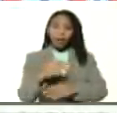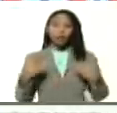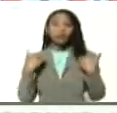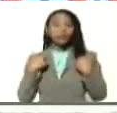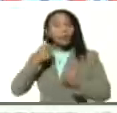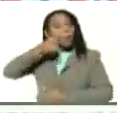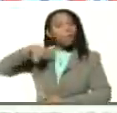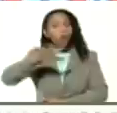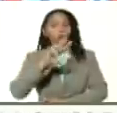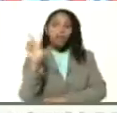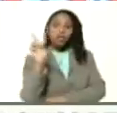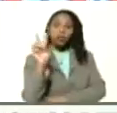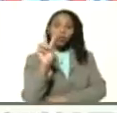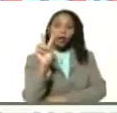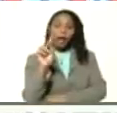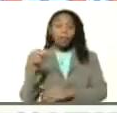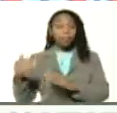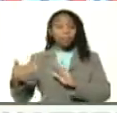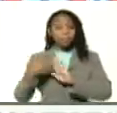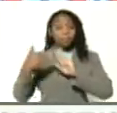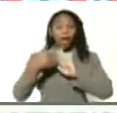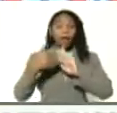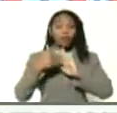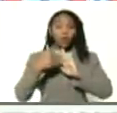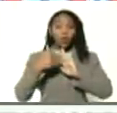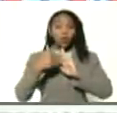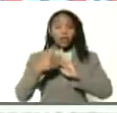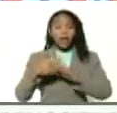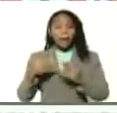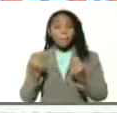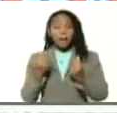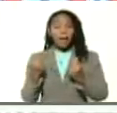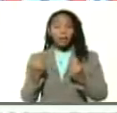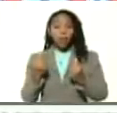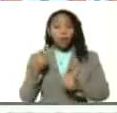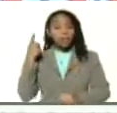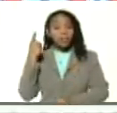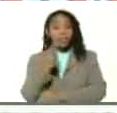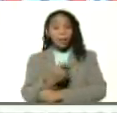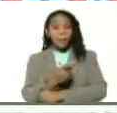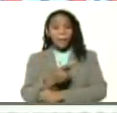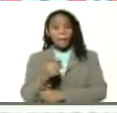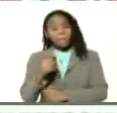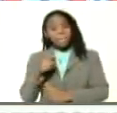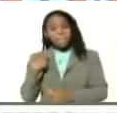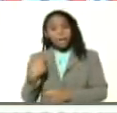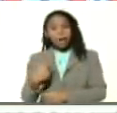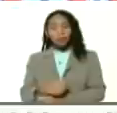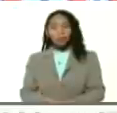pueblo de Venezuela, es el daño colateral y es el precio que se debe pagar.